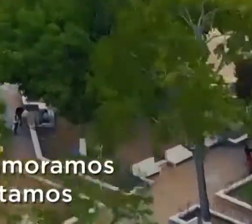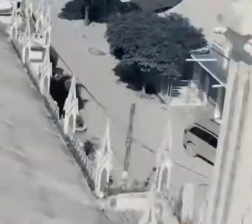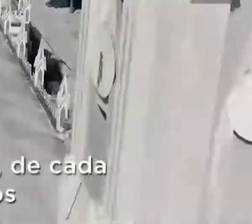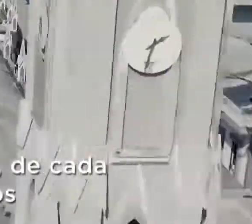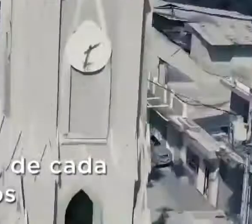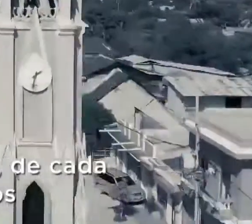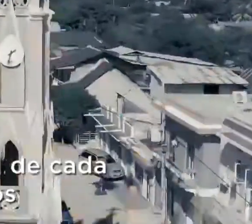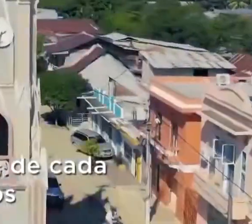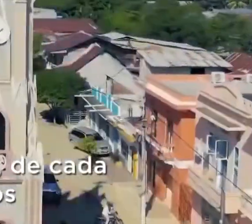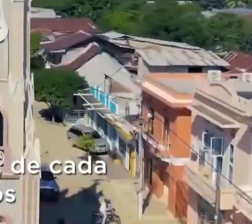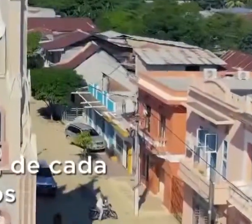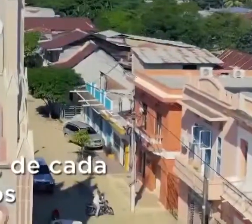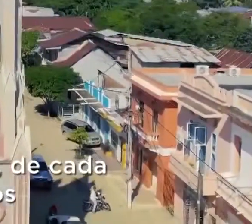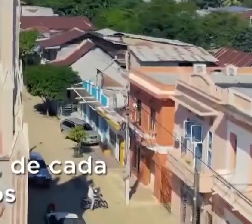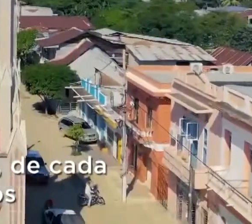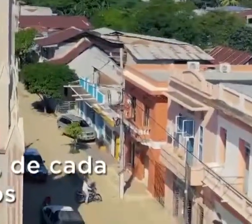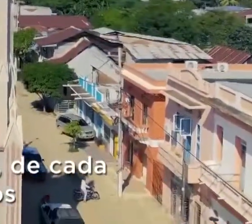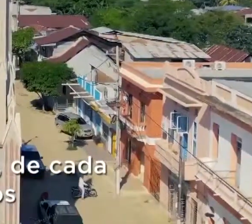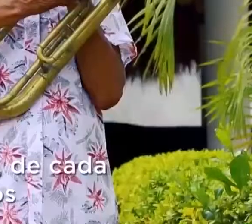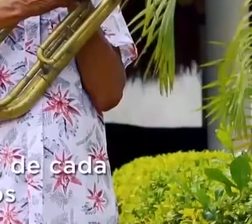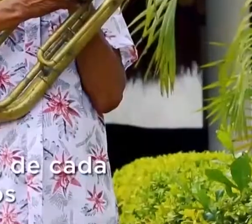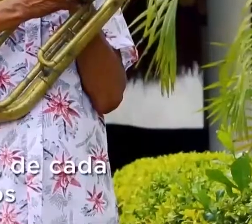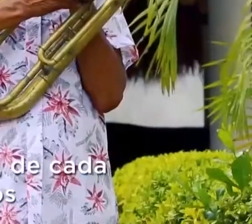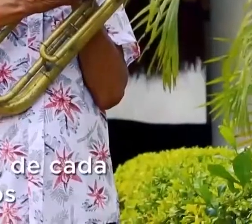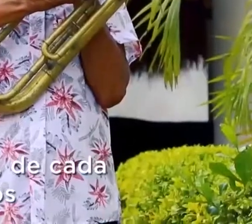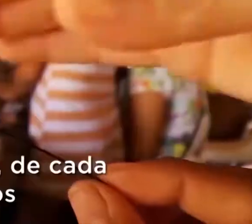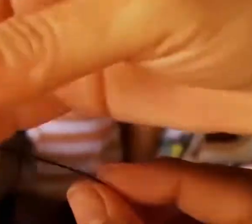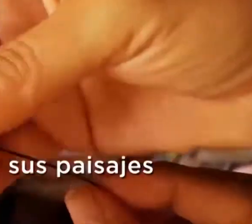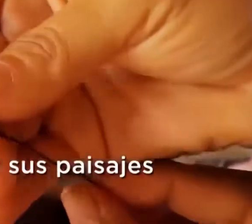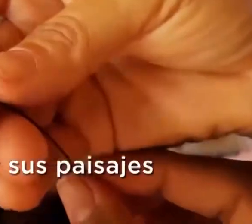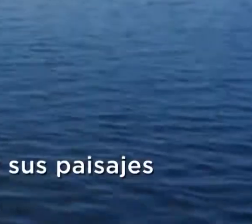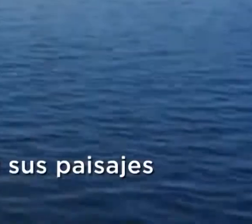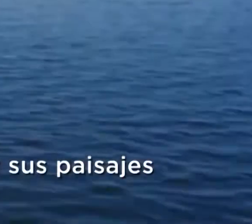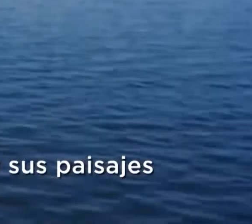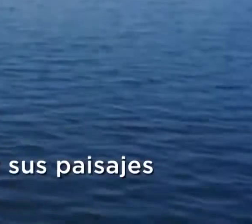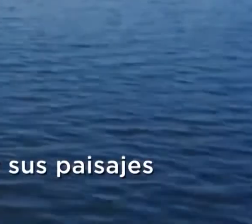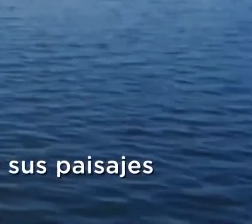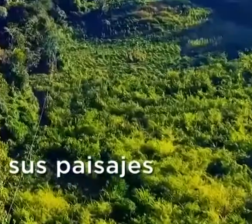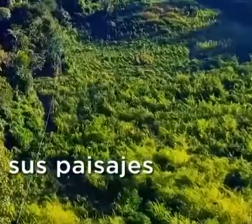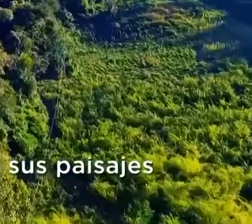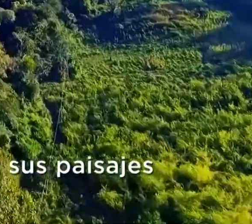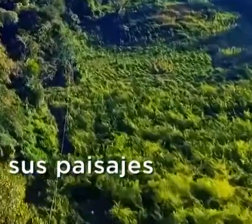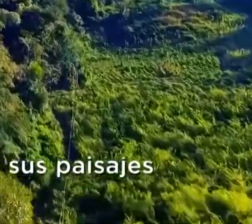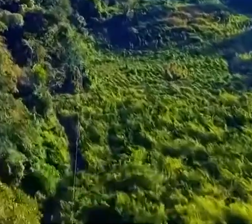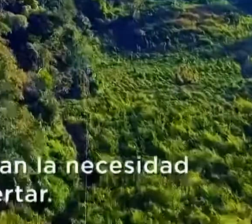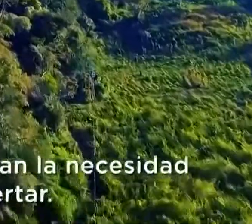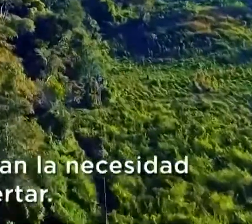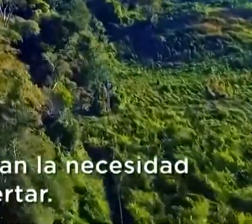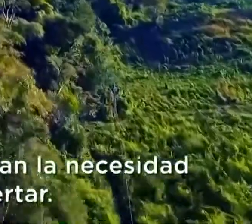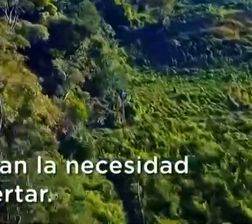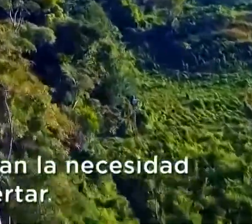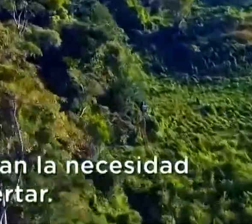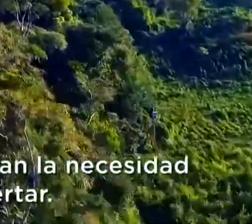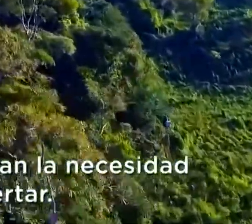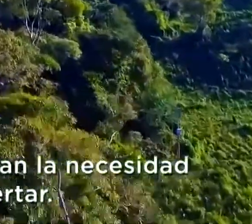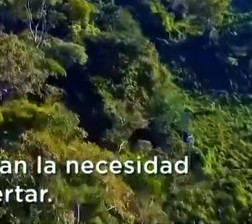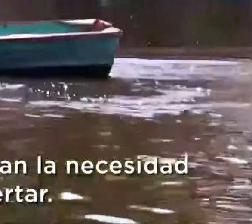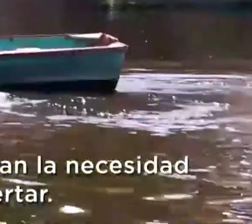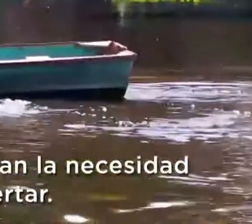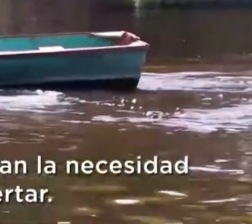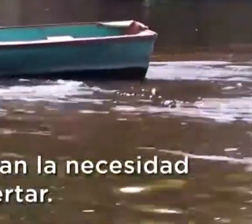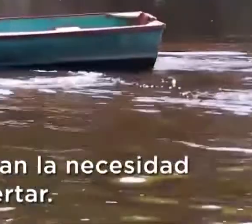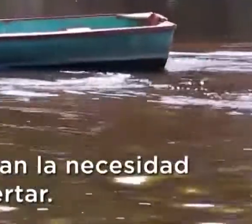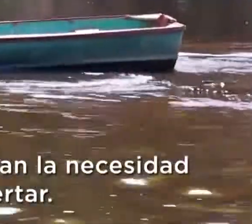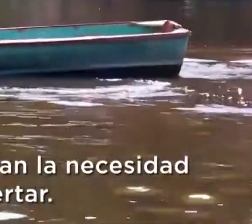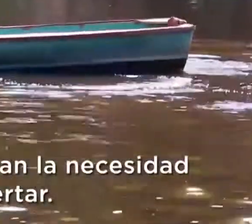visitamos, de cada iglesia que vemos, de cada son que escuchamos, donde el talento de su gente y sus paisajes nos inspiran a soñar y